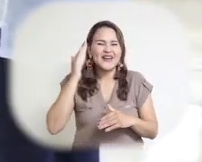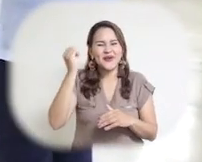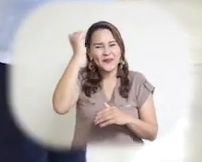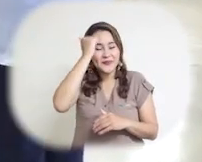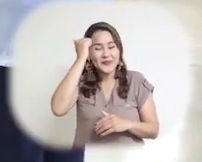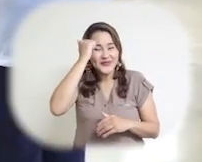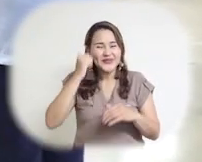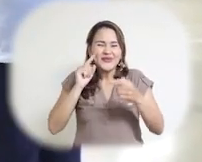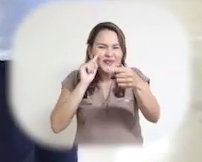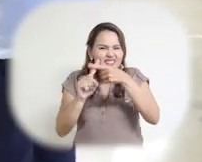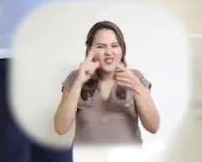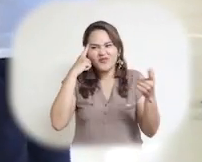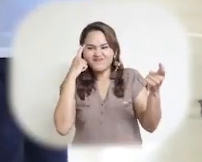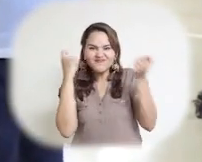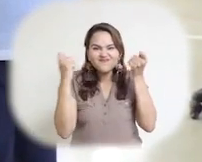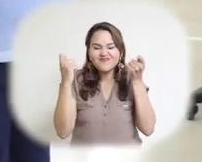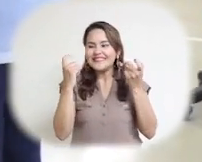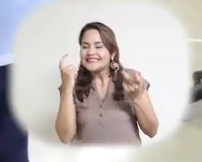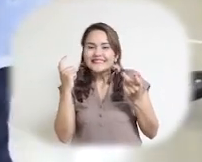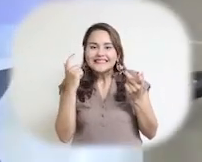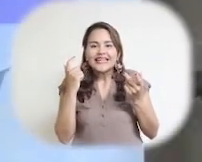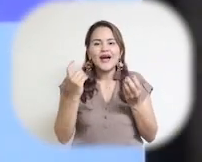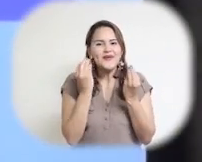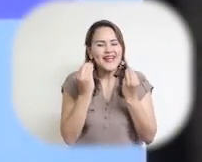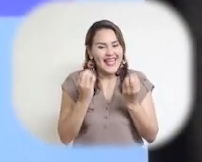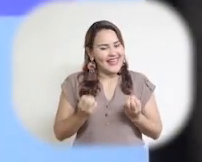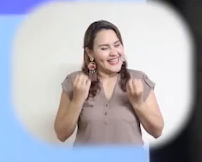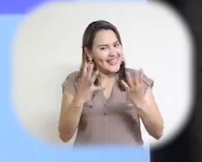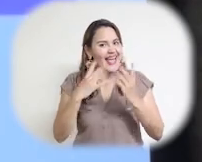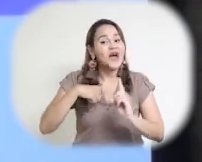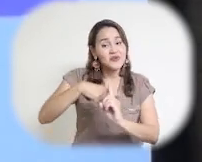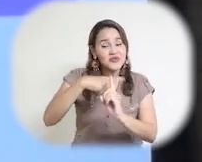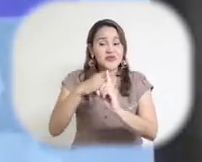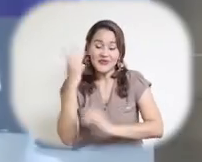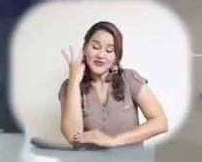la academia, con el propósito de resolver problemáticas actuales